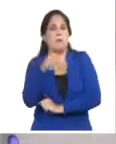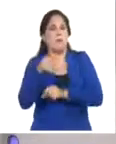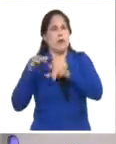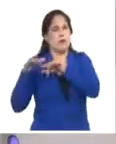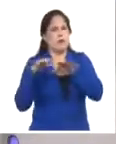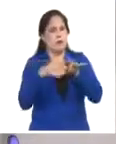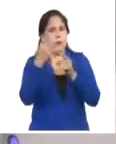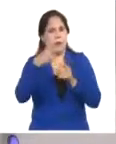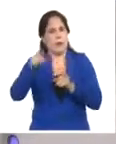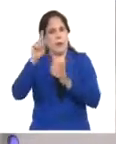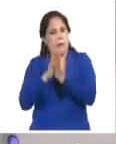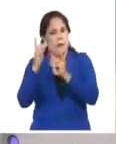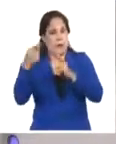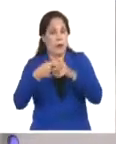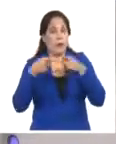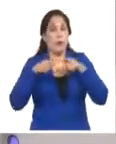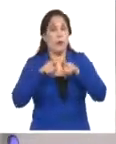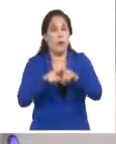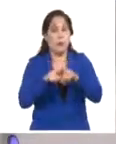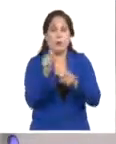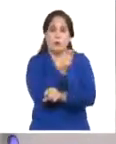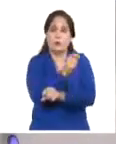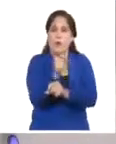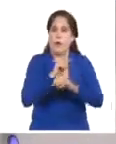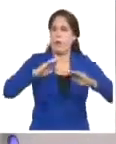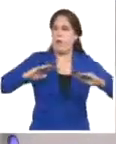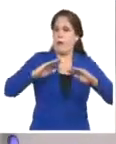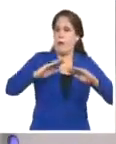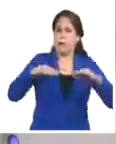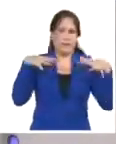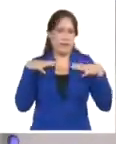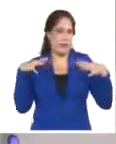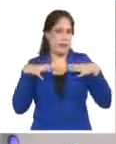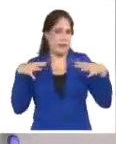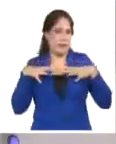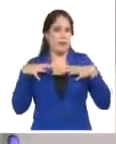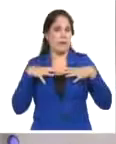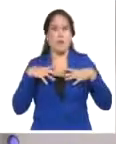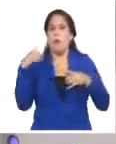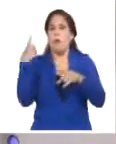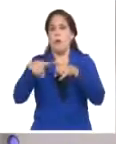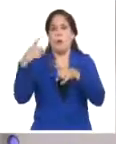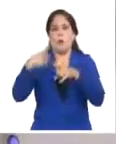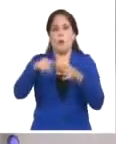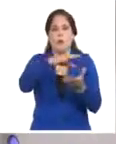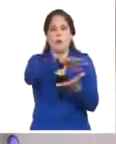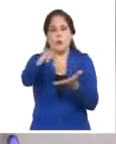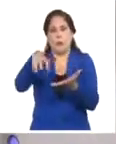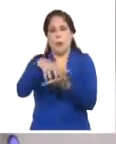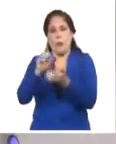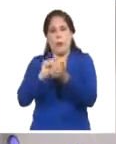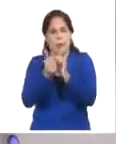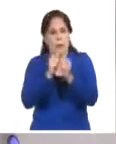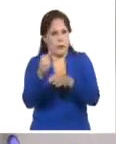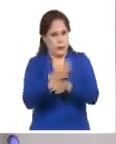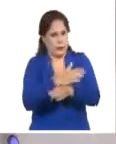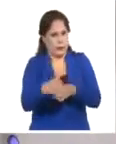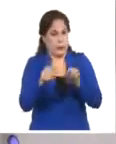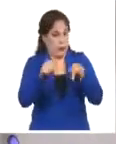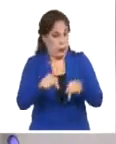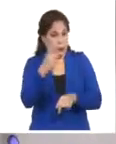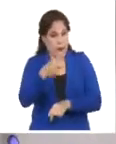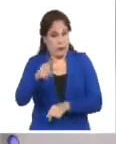trabajadores cubanos junto a profesores de educación física, de la recreación, la actividad física y otras áreas del sector. Y precisamente